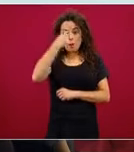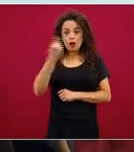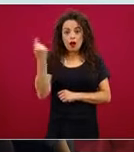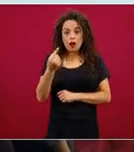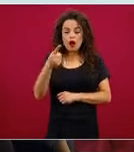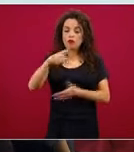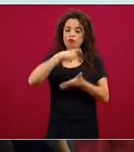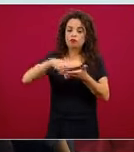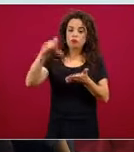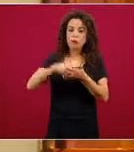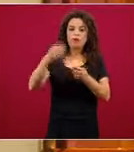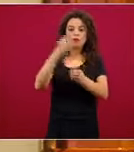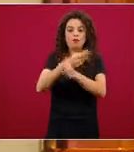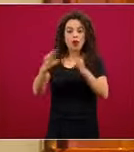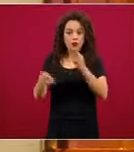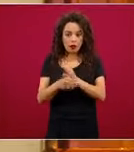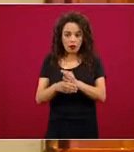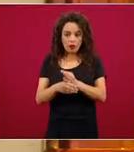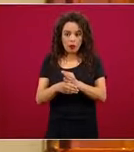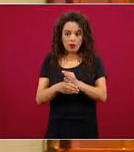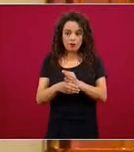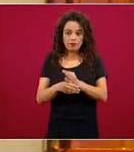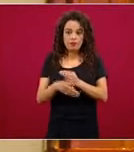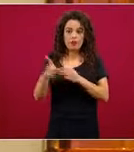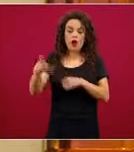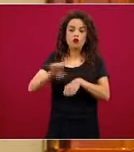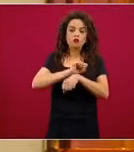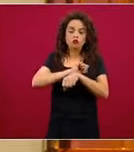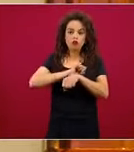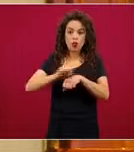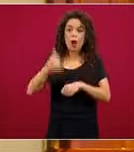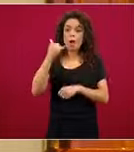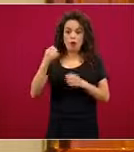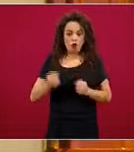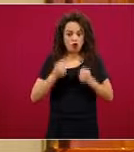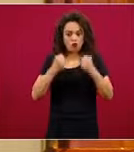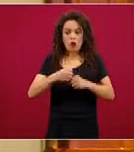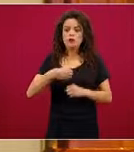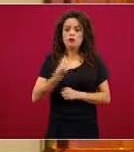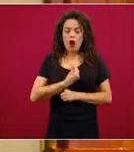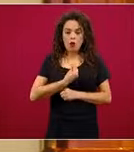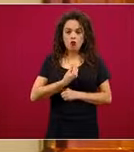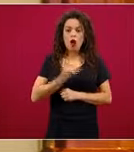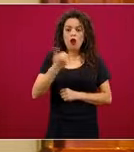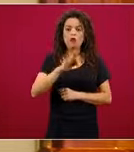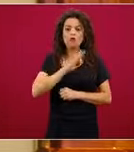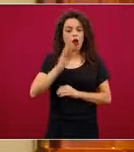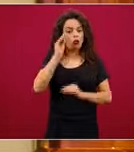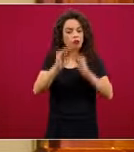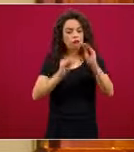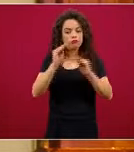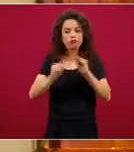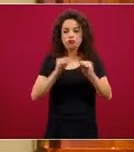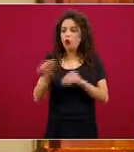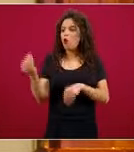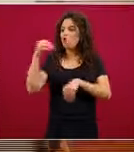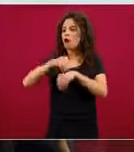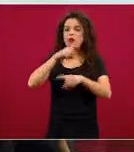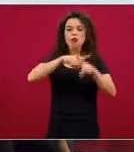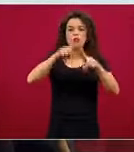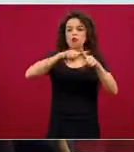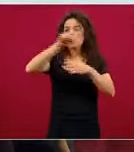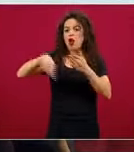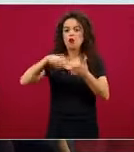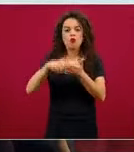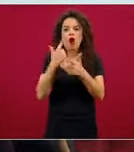estos equipamientos, que son muy ligeros y son resistentes y que son adaptables a cualquier lugar donde se quiera